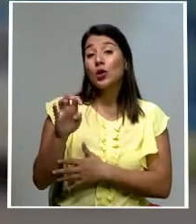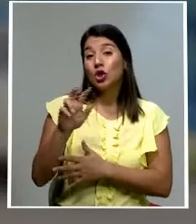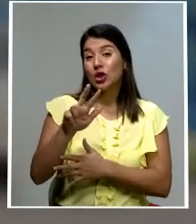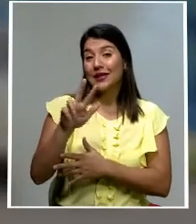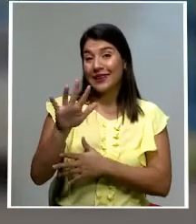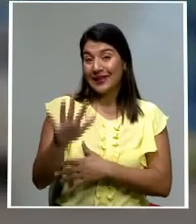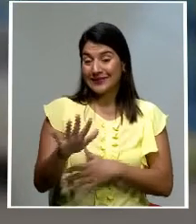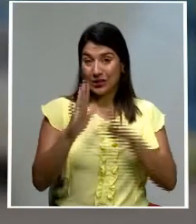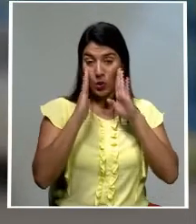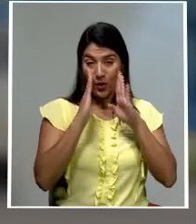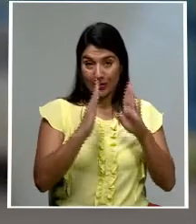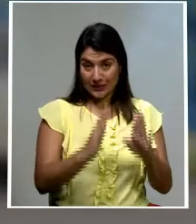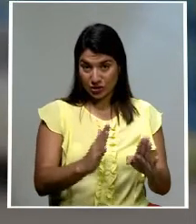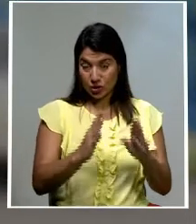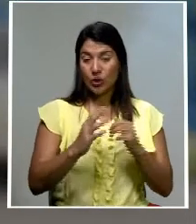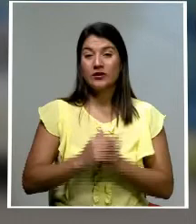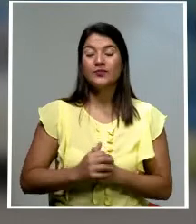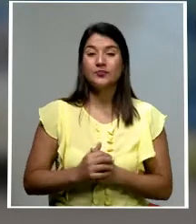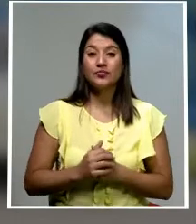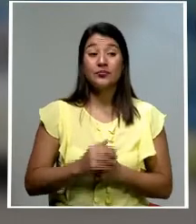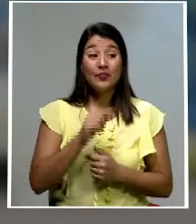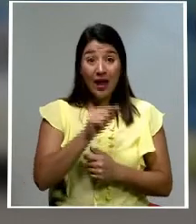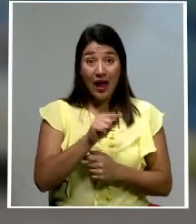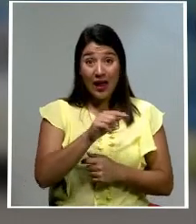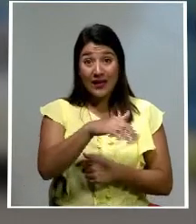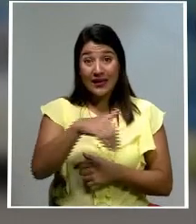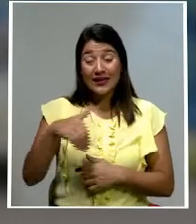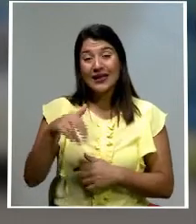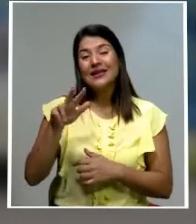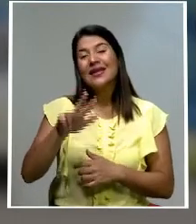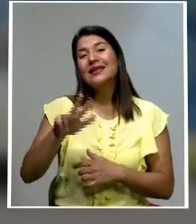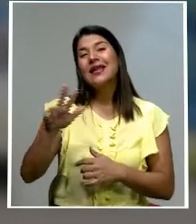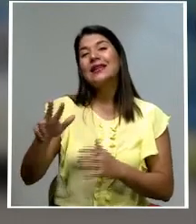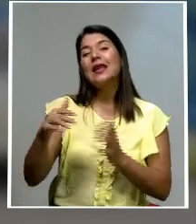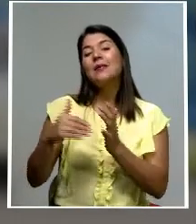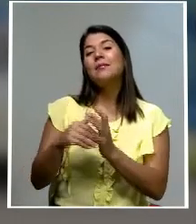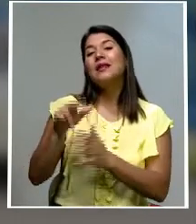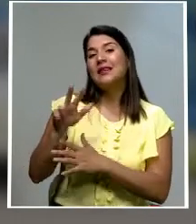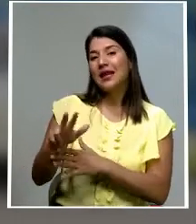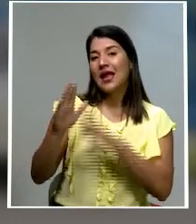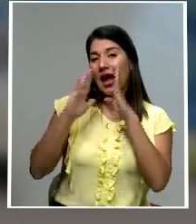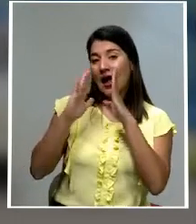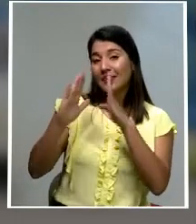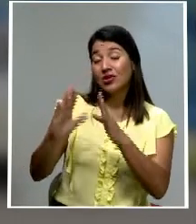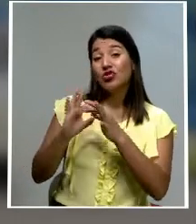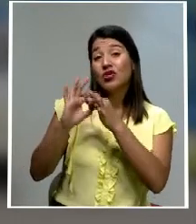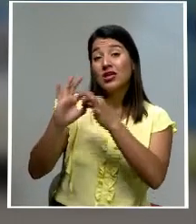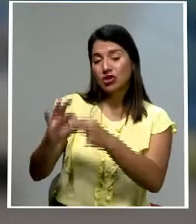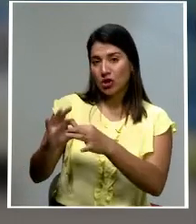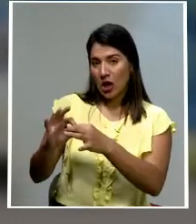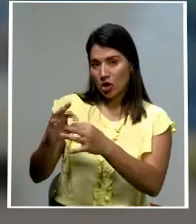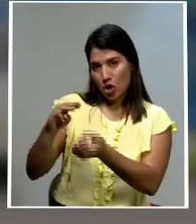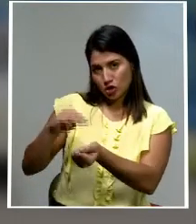64.435 atenciones, de las cuales 33.003 correspondieron a consultas en medicina,